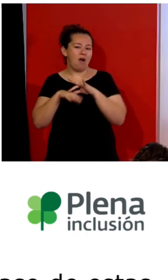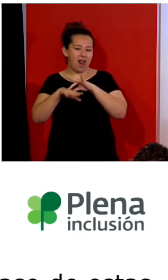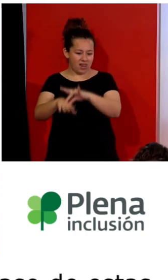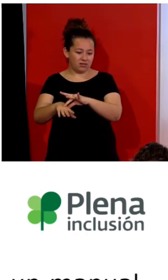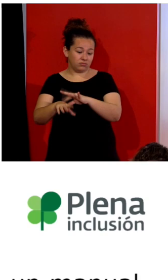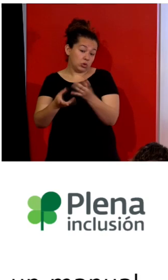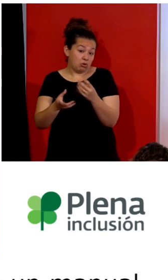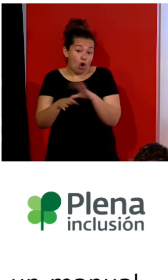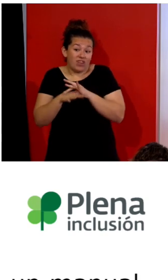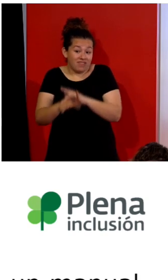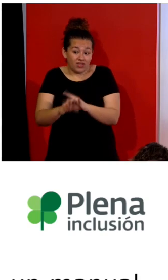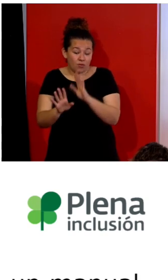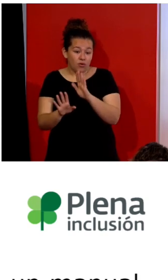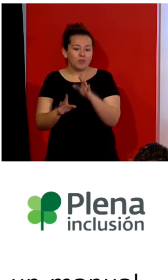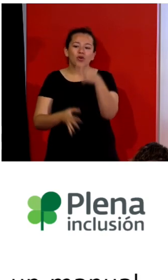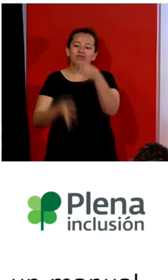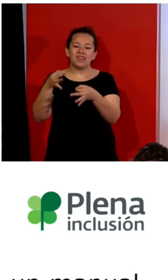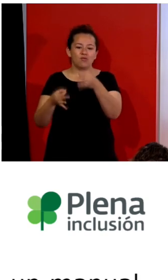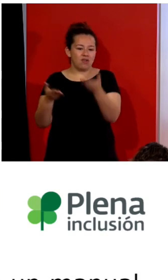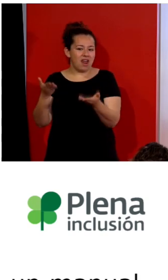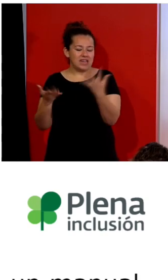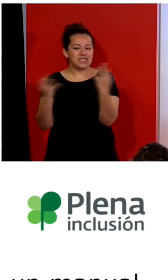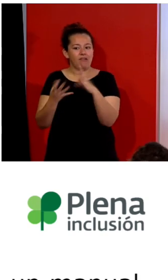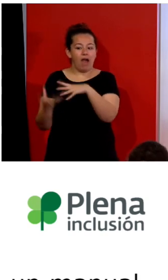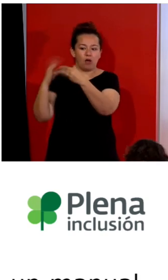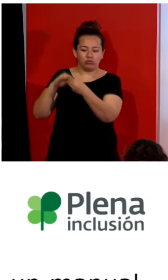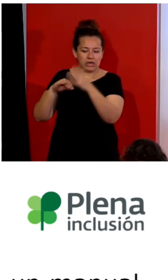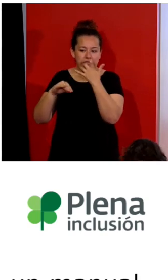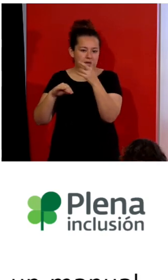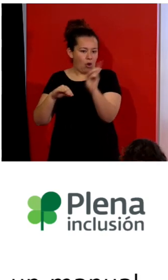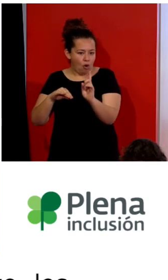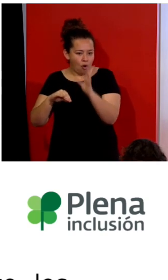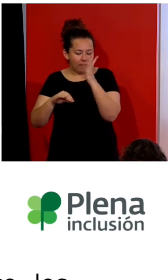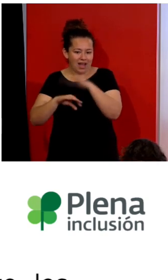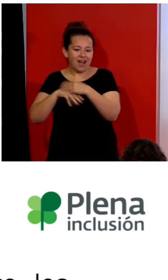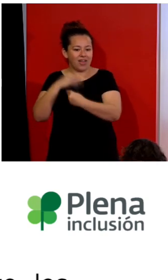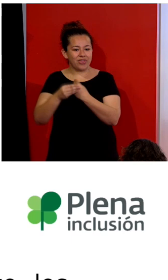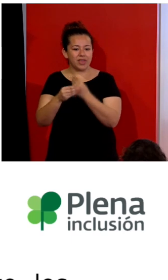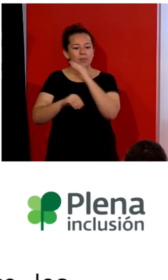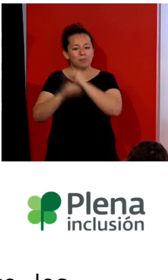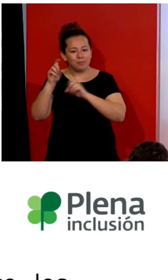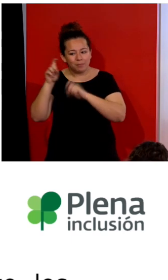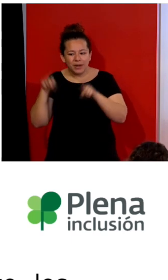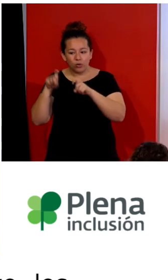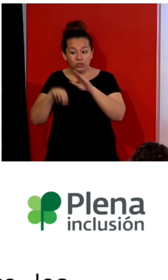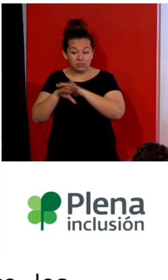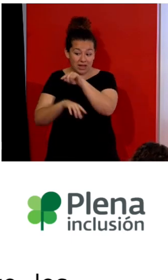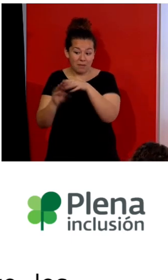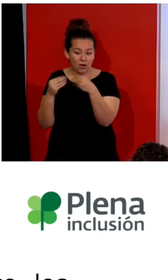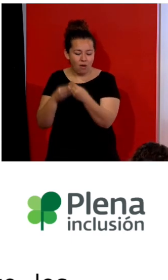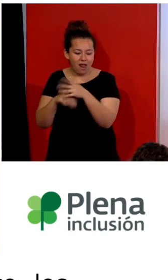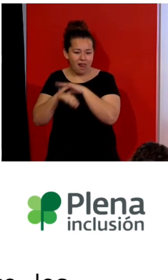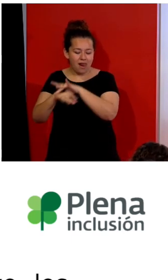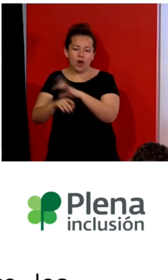manual orientativo, los tribunales no tienen por qué ajustarse a la hora de elaborar las preguntas a ese manual, sí que se